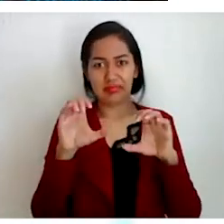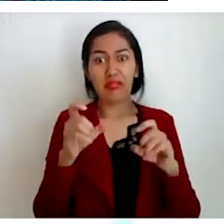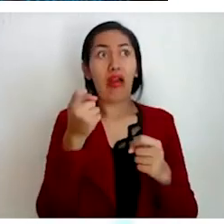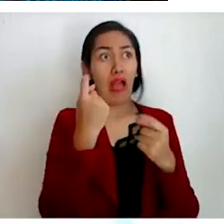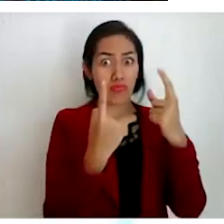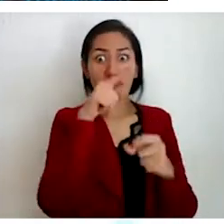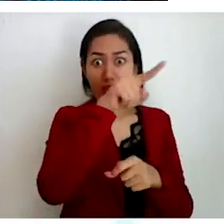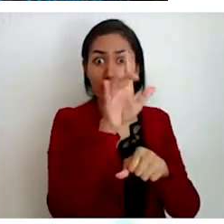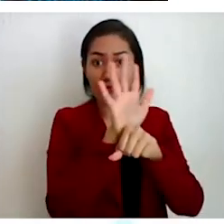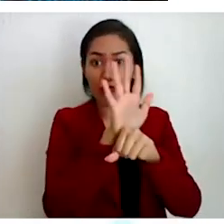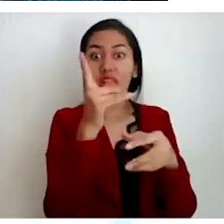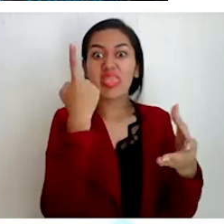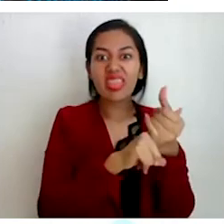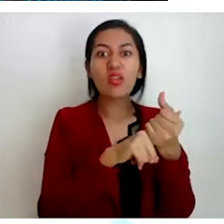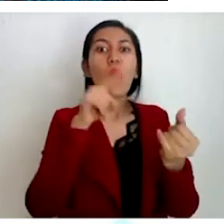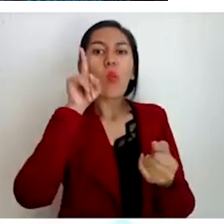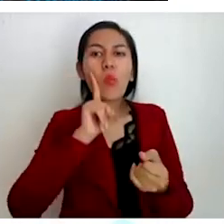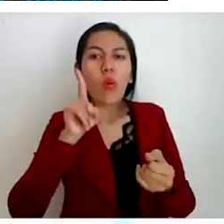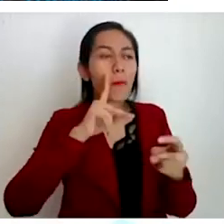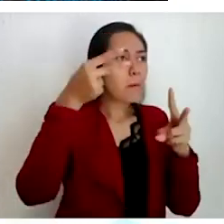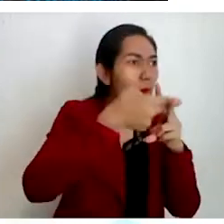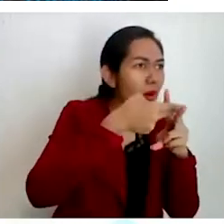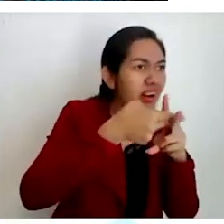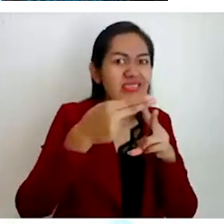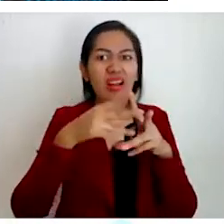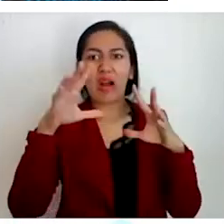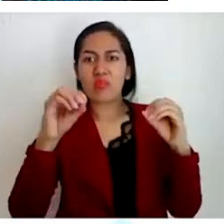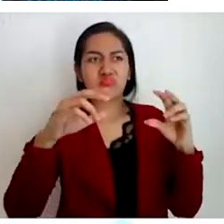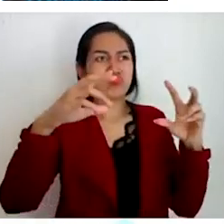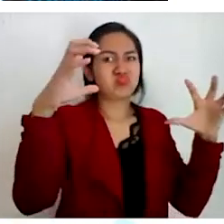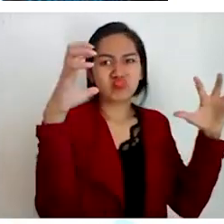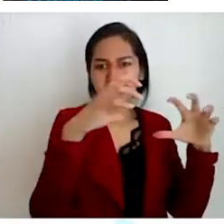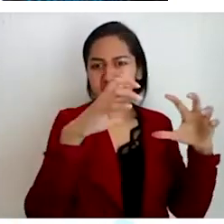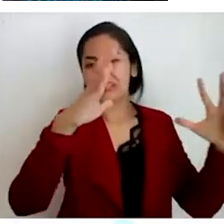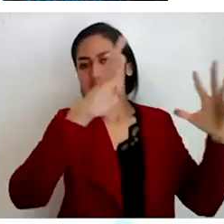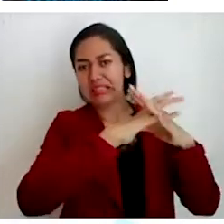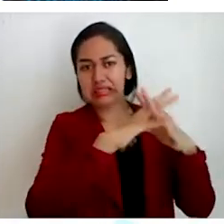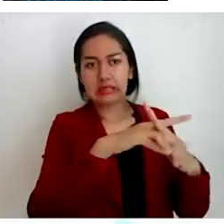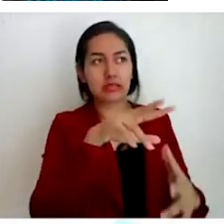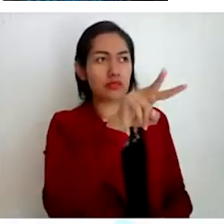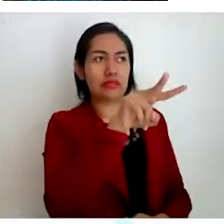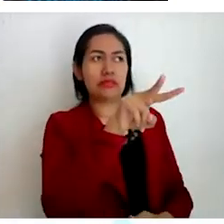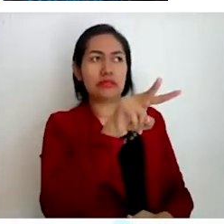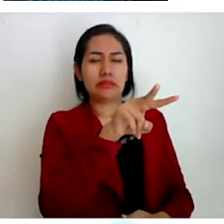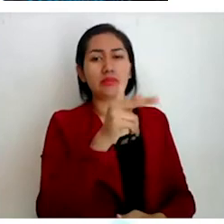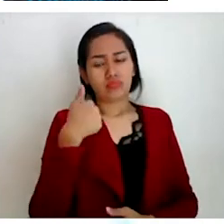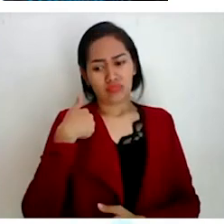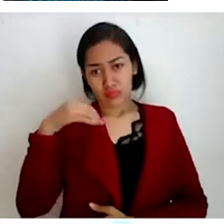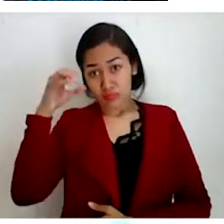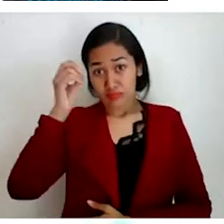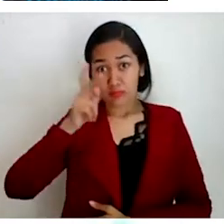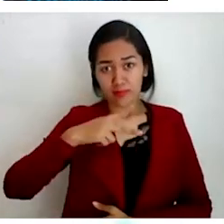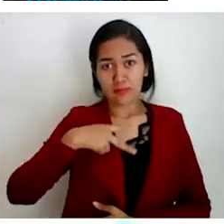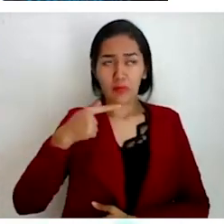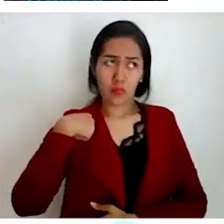y yo ya los veo con otra mirada, ¿no? Reconozco su producción, su contexto, y bueno, pero